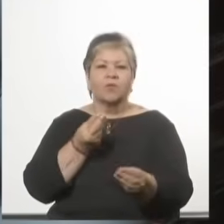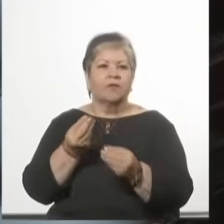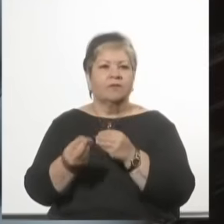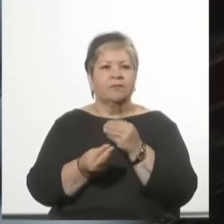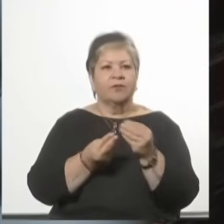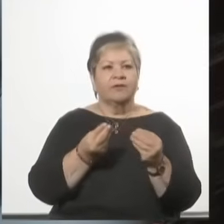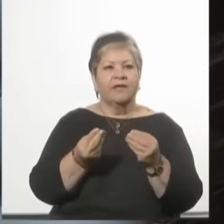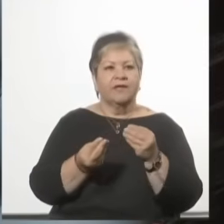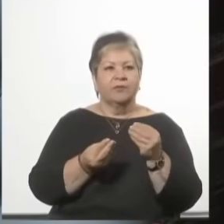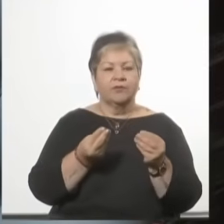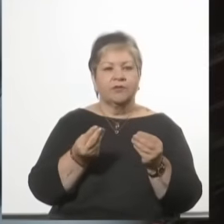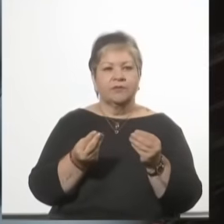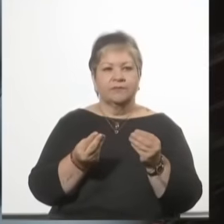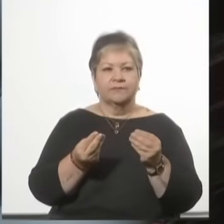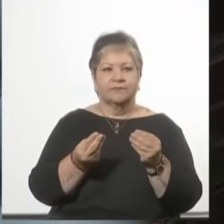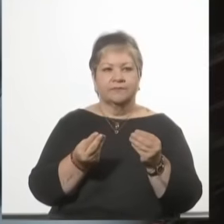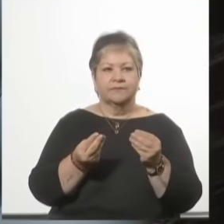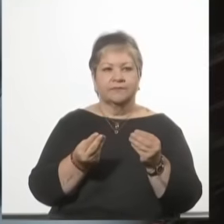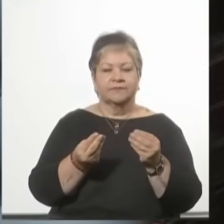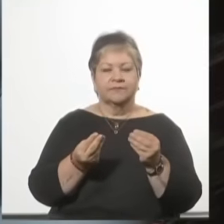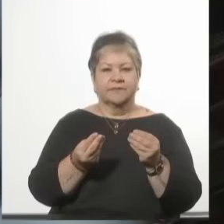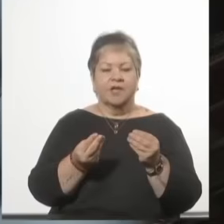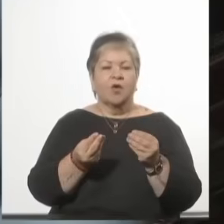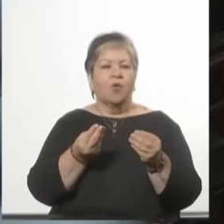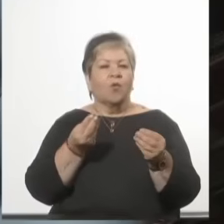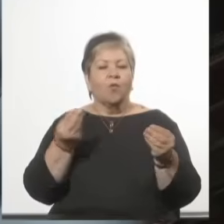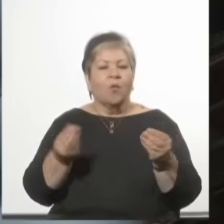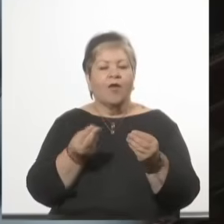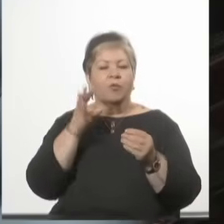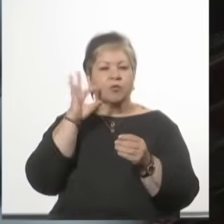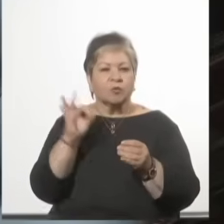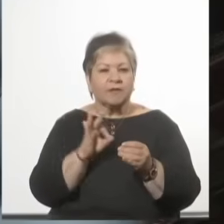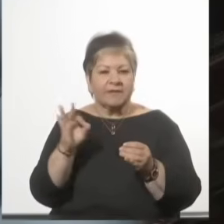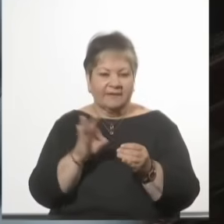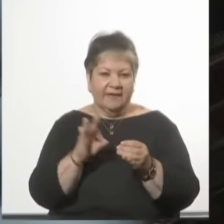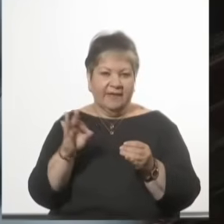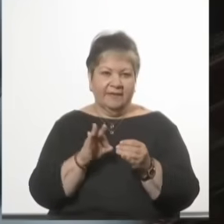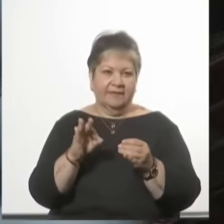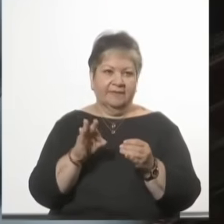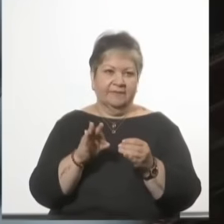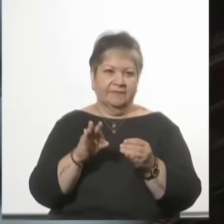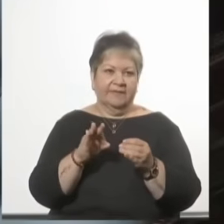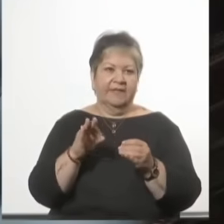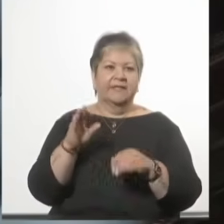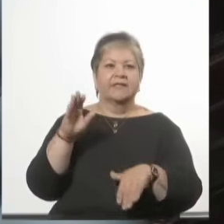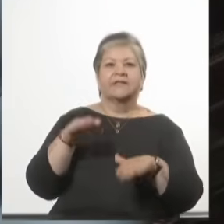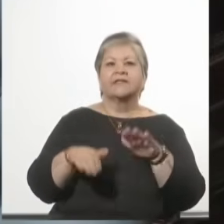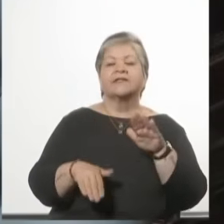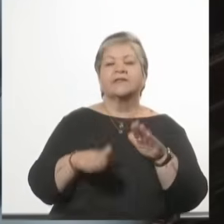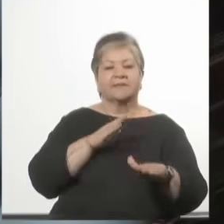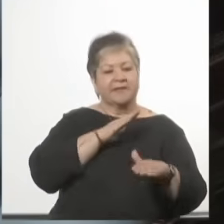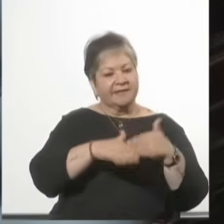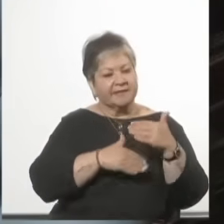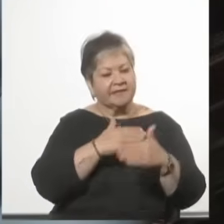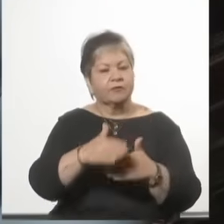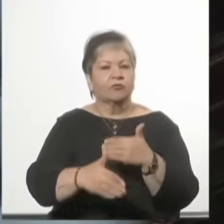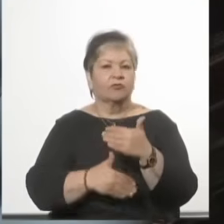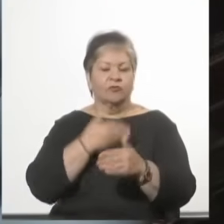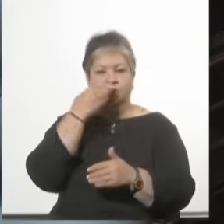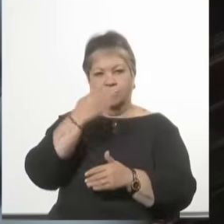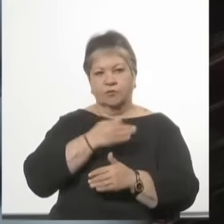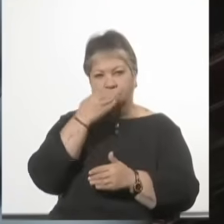es la pertinencia y aún la oportunidad de la misma según veremos en el desarrollo de esta